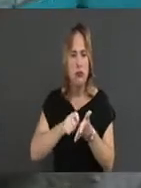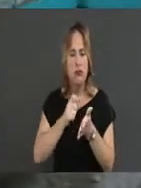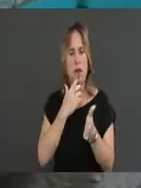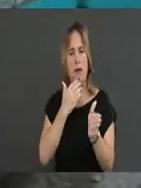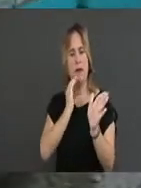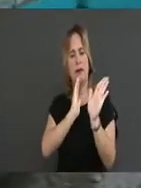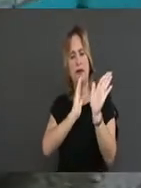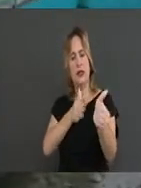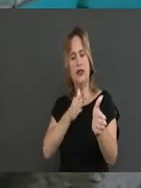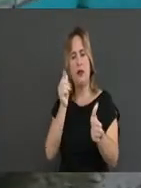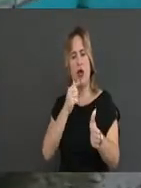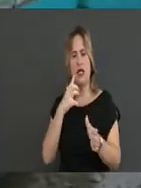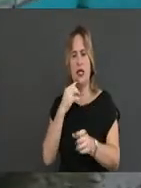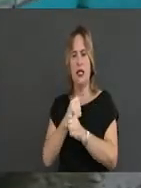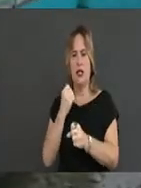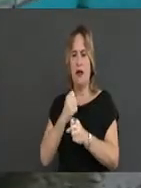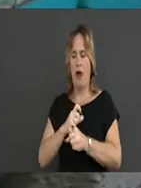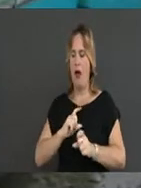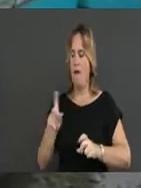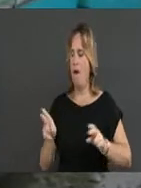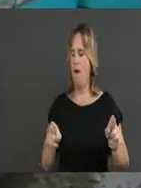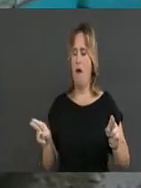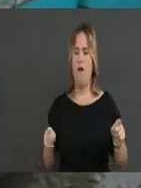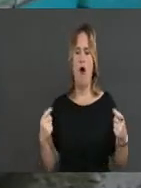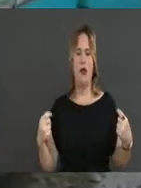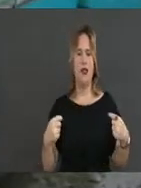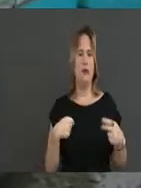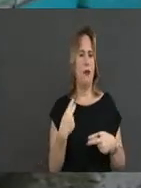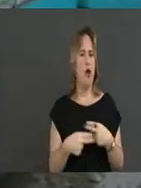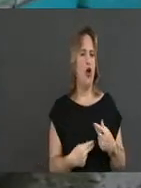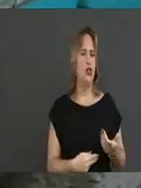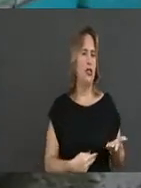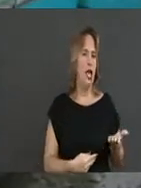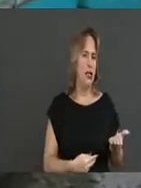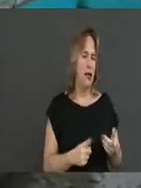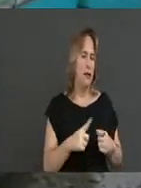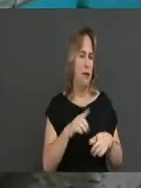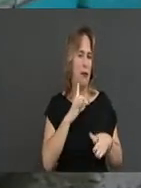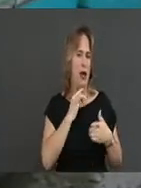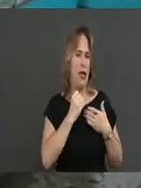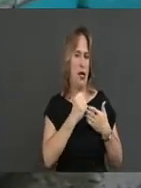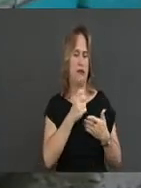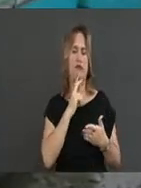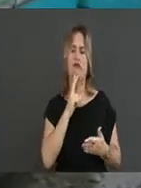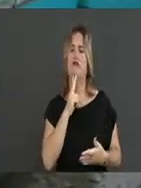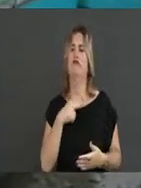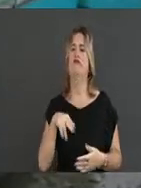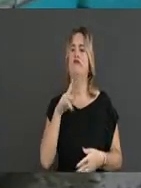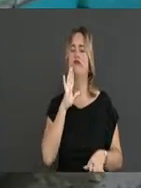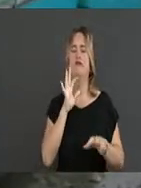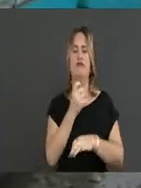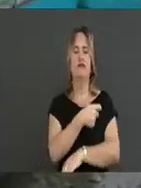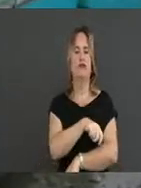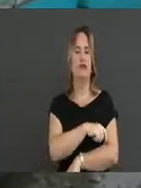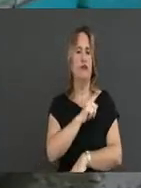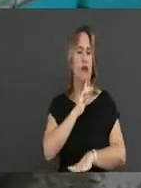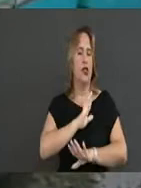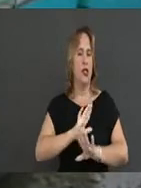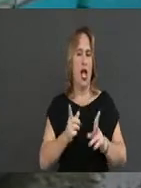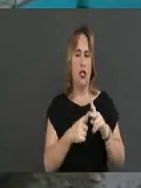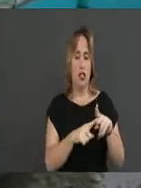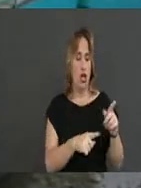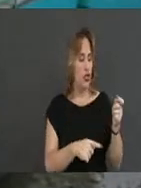disciplina en todos los movimientos que nosotros debemos hacer para proteger el agua de la población ya cuando tenemos la